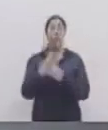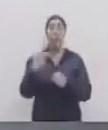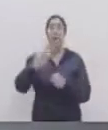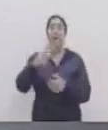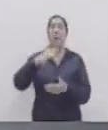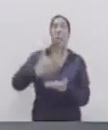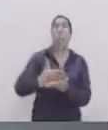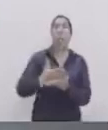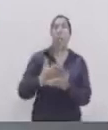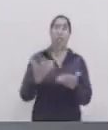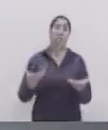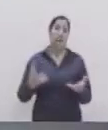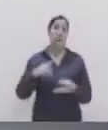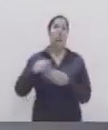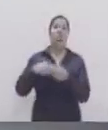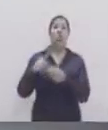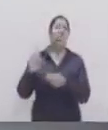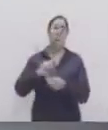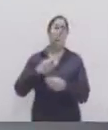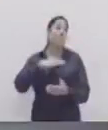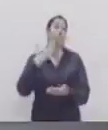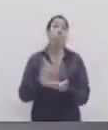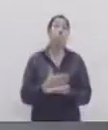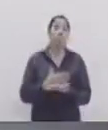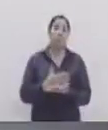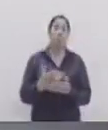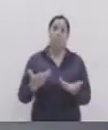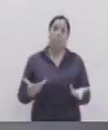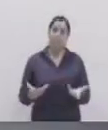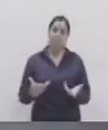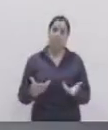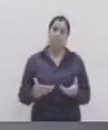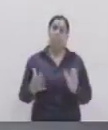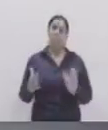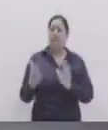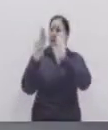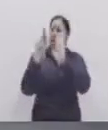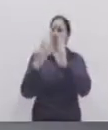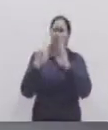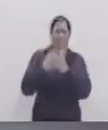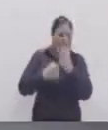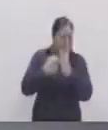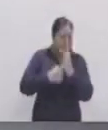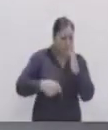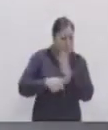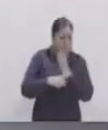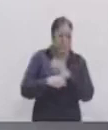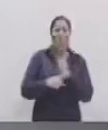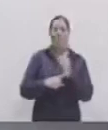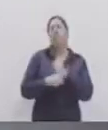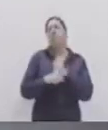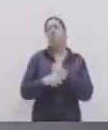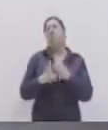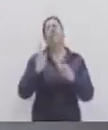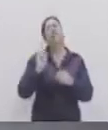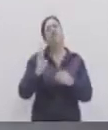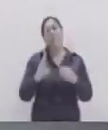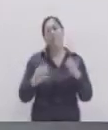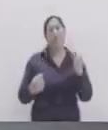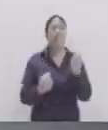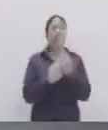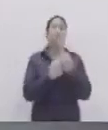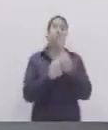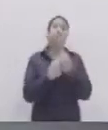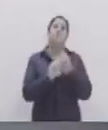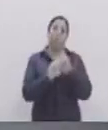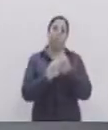se detiene, una familia no se detiene. Entonces, ante cualquier adversidad siempre vamos a tener ese apoyo y eso es lo que